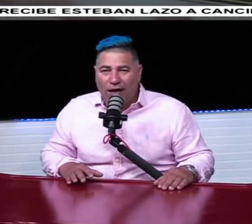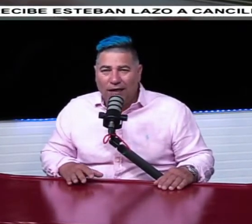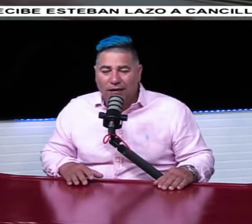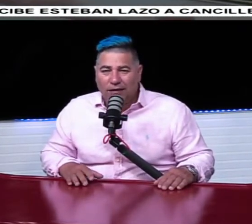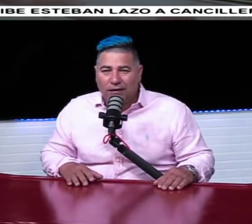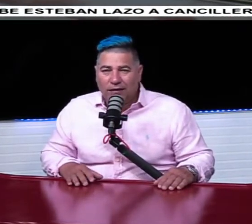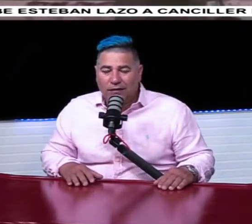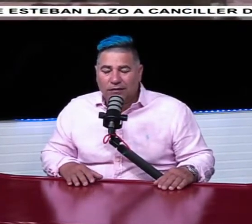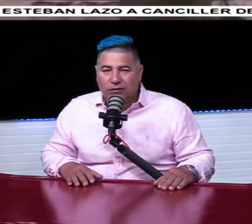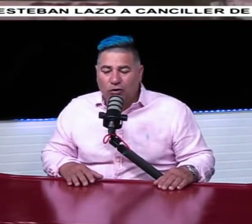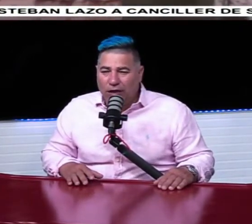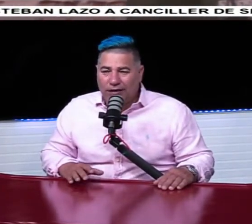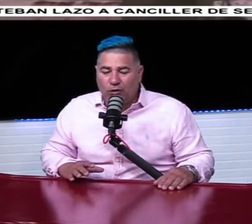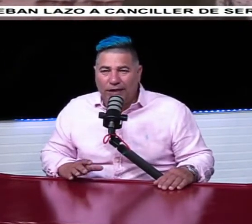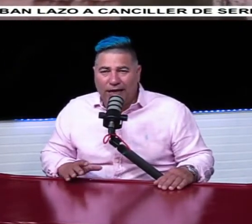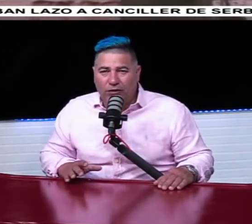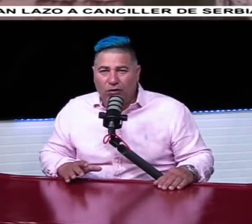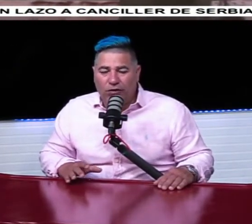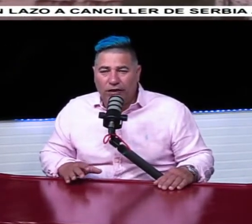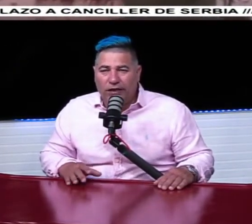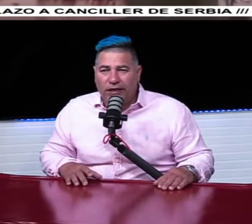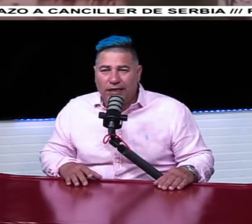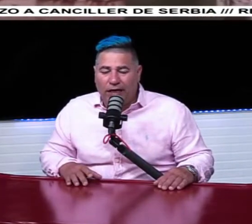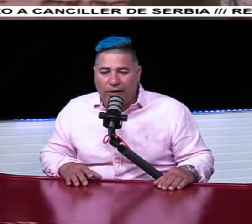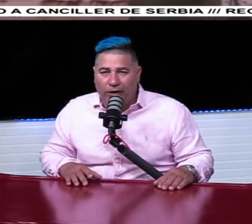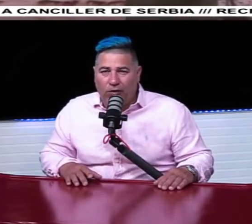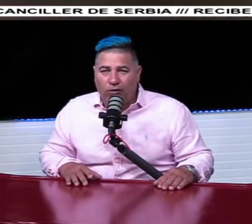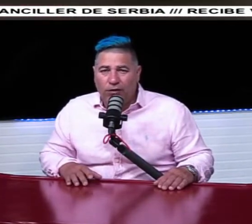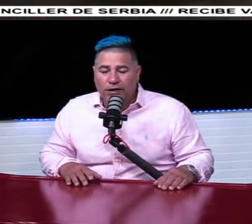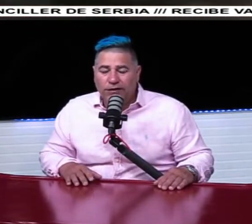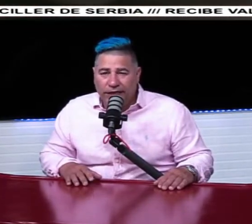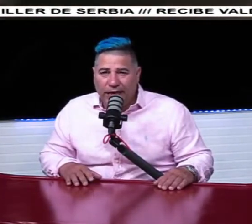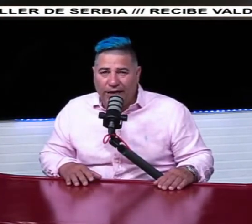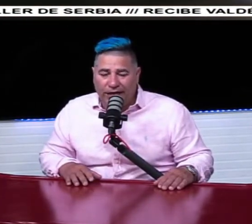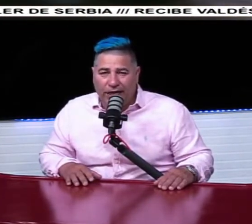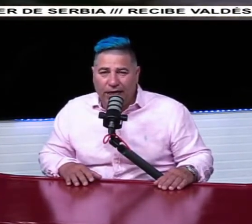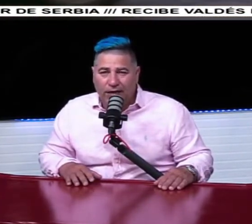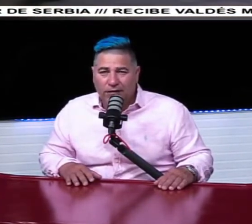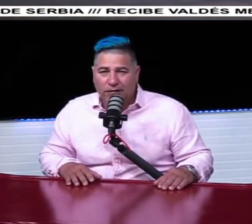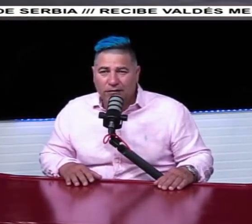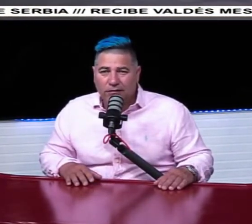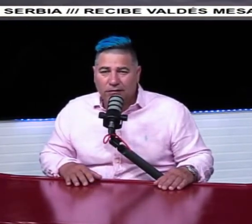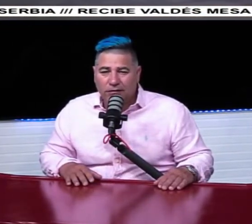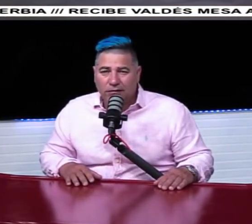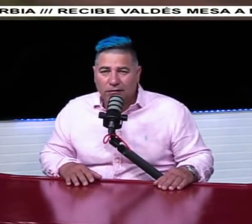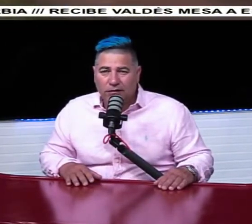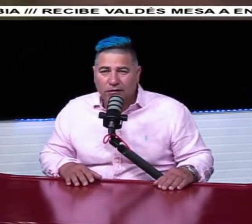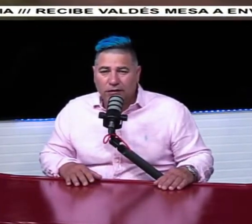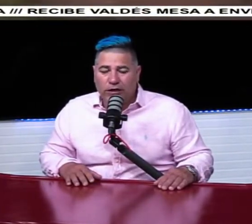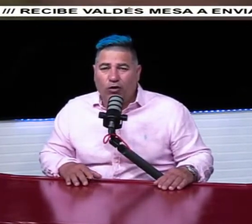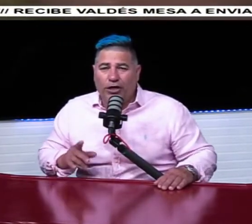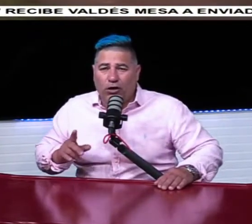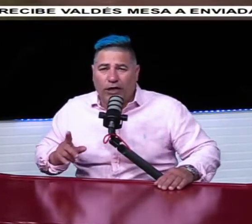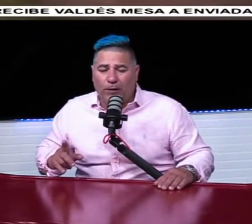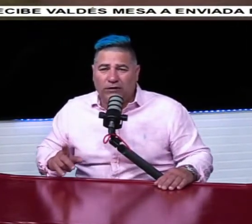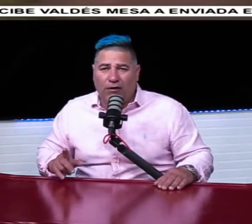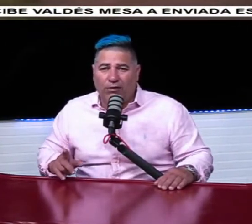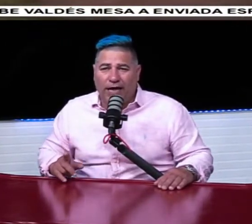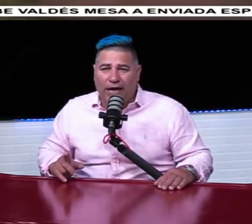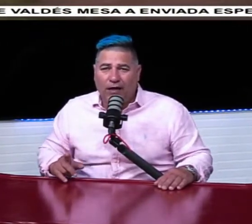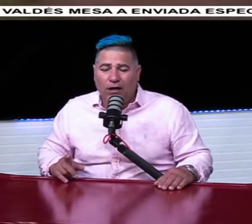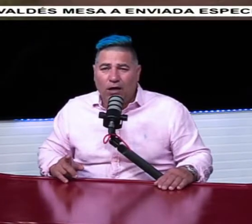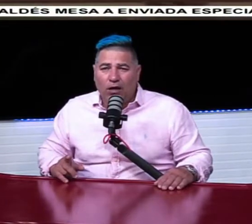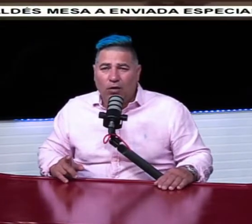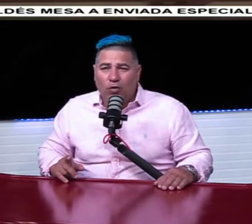Cuba, yo la estoy mirando y la veo día a día. Y lo digo con